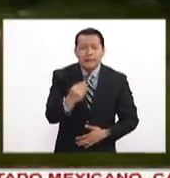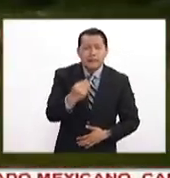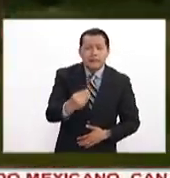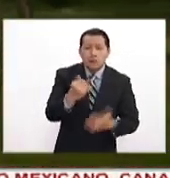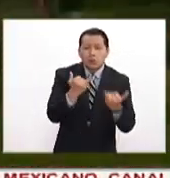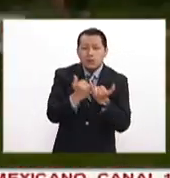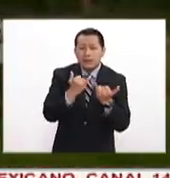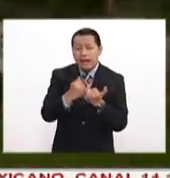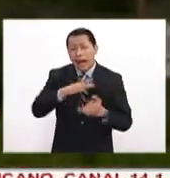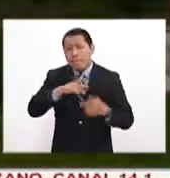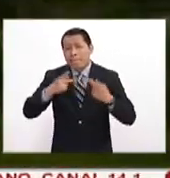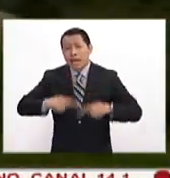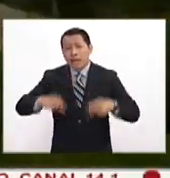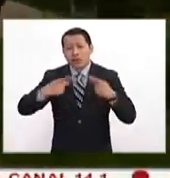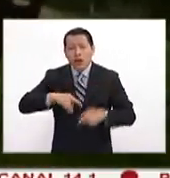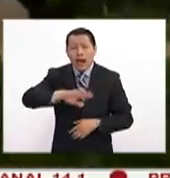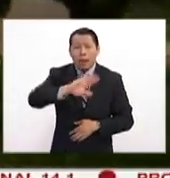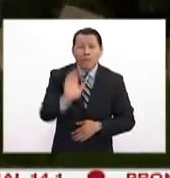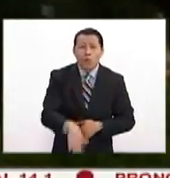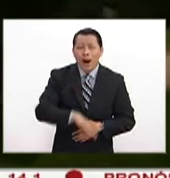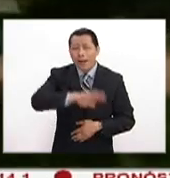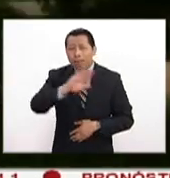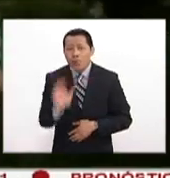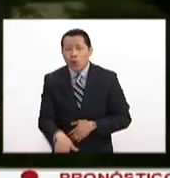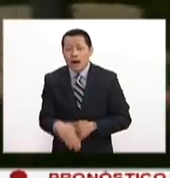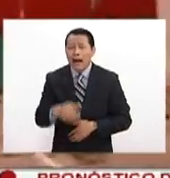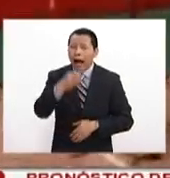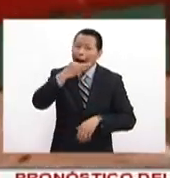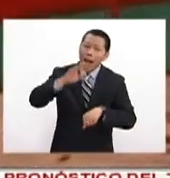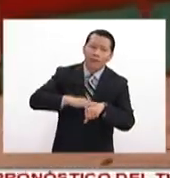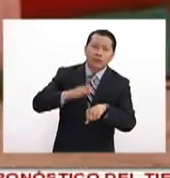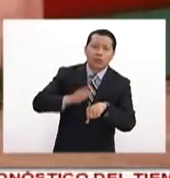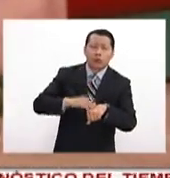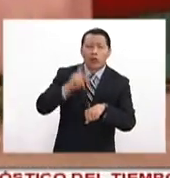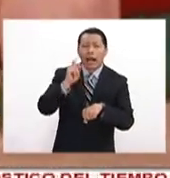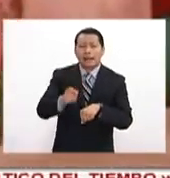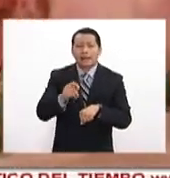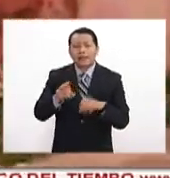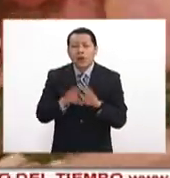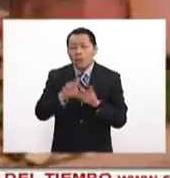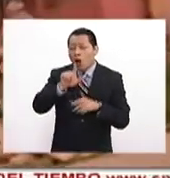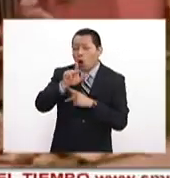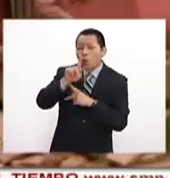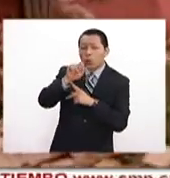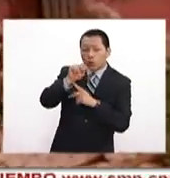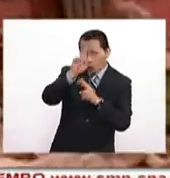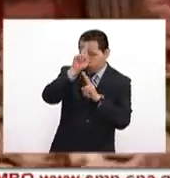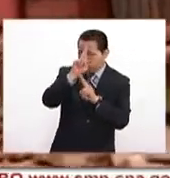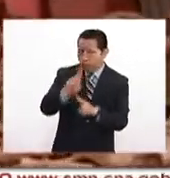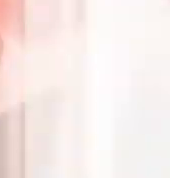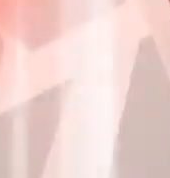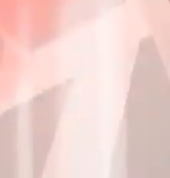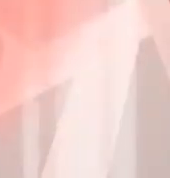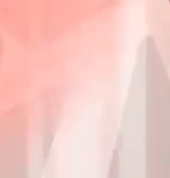por las personas que murieron ahí y decretó luto nacional por esta terrible tragedia.